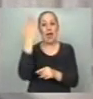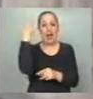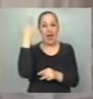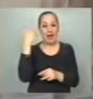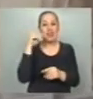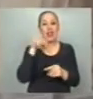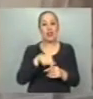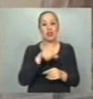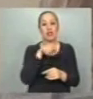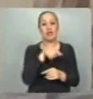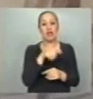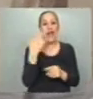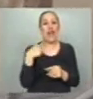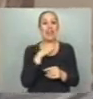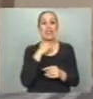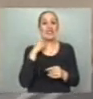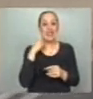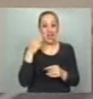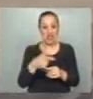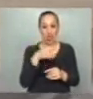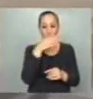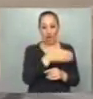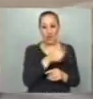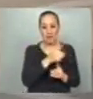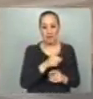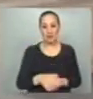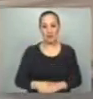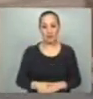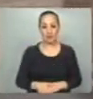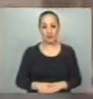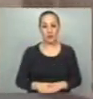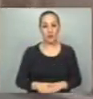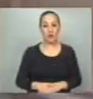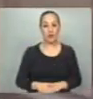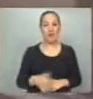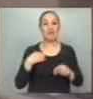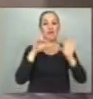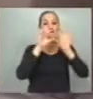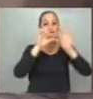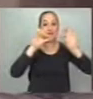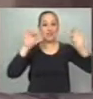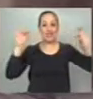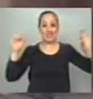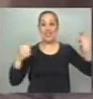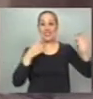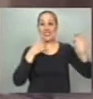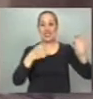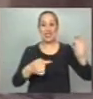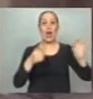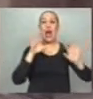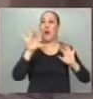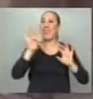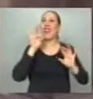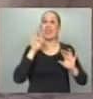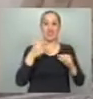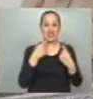de su vocación sacerdotal. Y le puse en el friso una frase que él dijo apenas fue elegido, que han